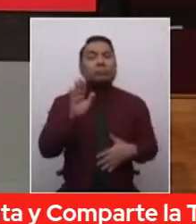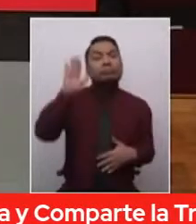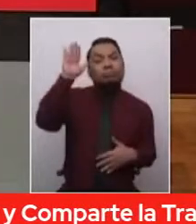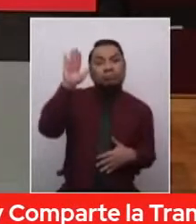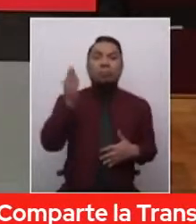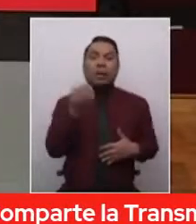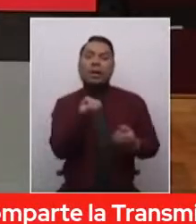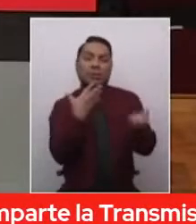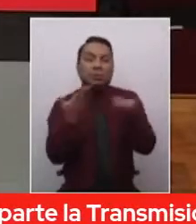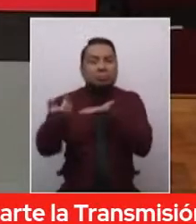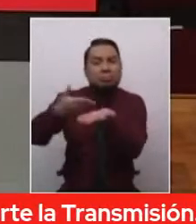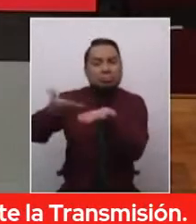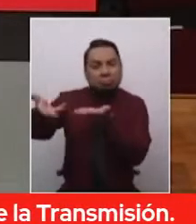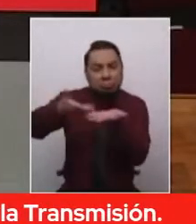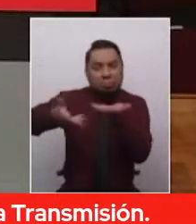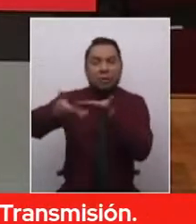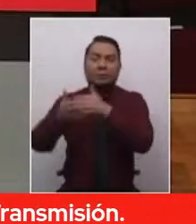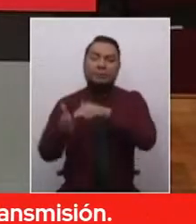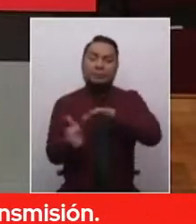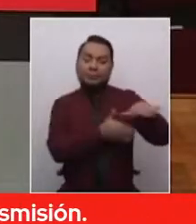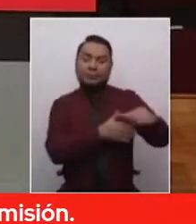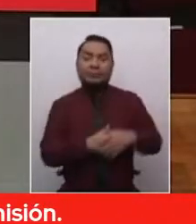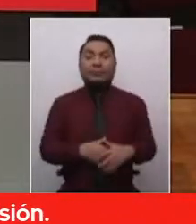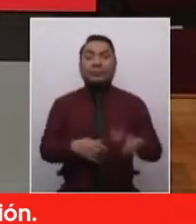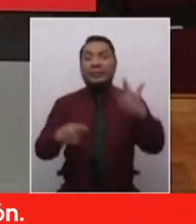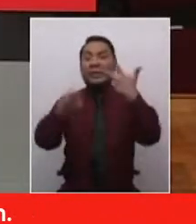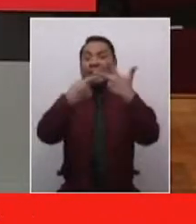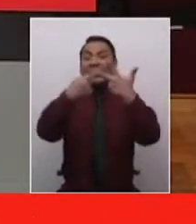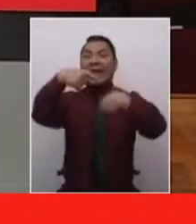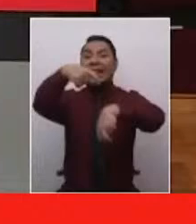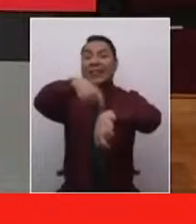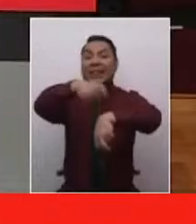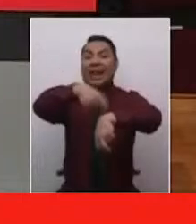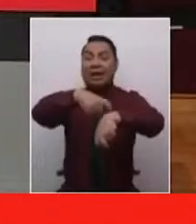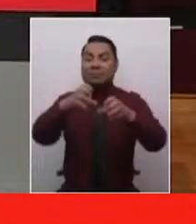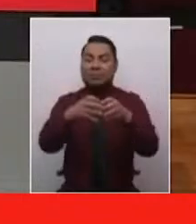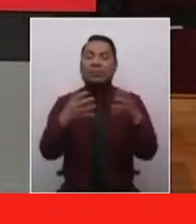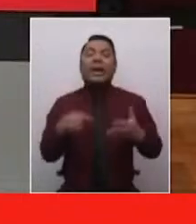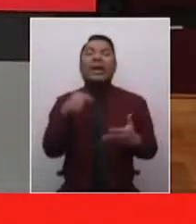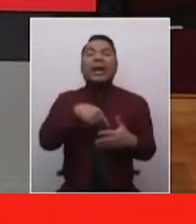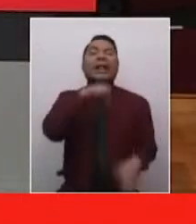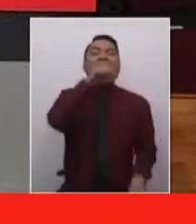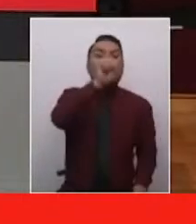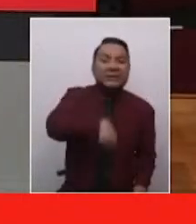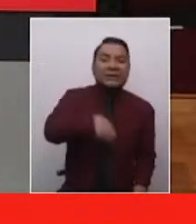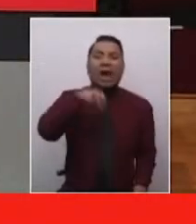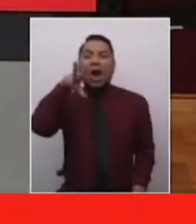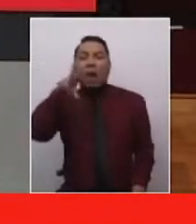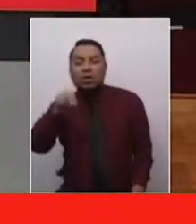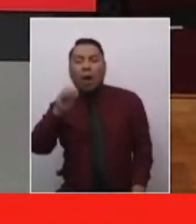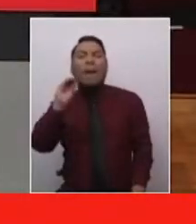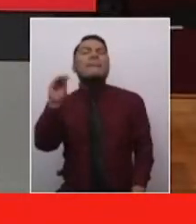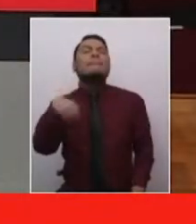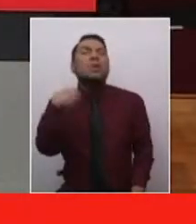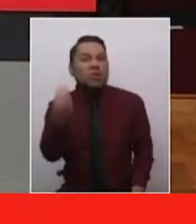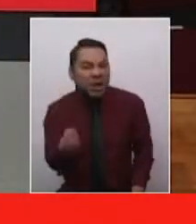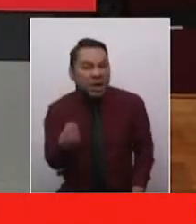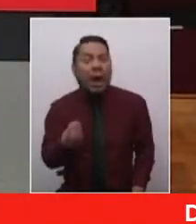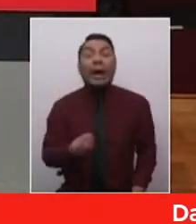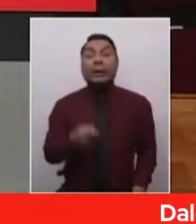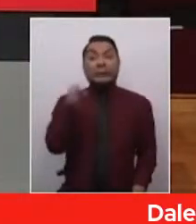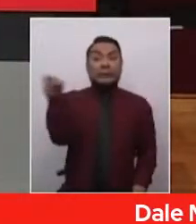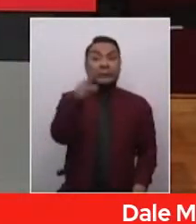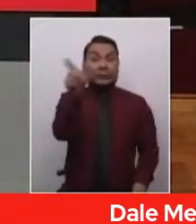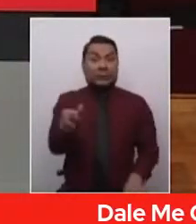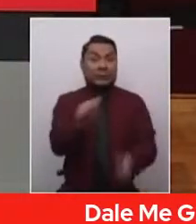mano. Y luego llega el tercer bloque, que es el bloque del sí, no y por qué. Los candidatos tendrán cada